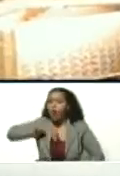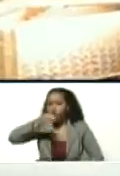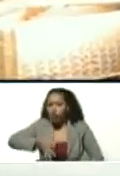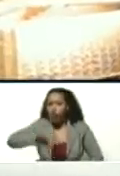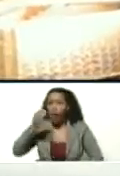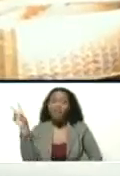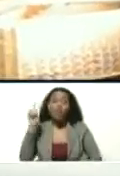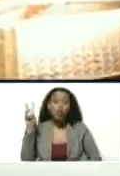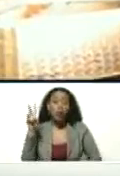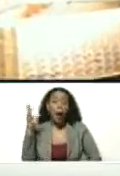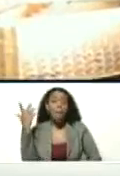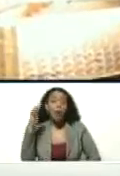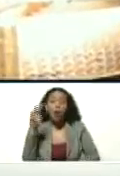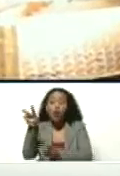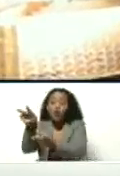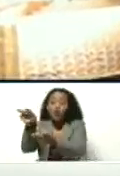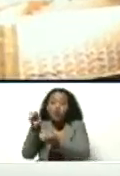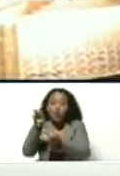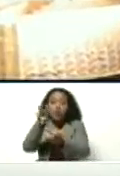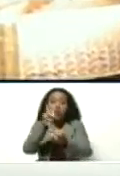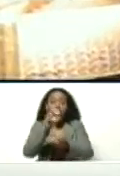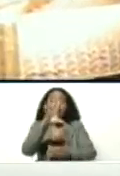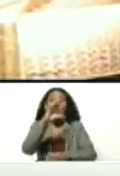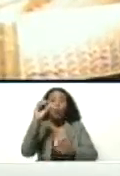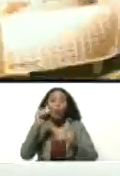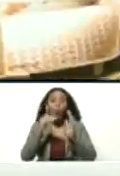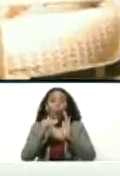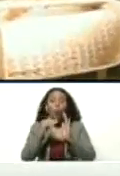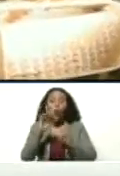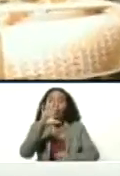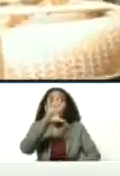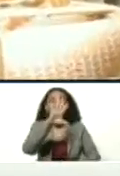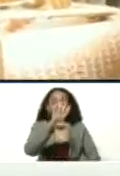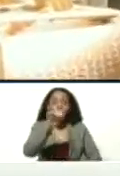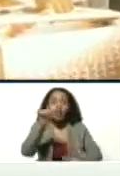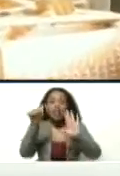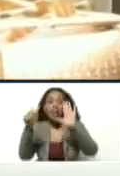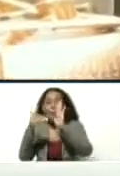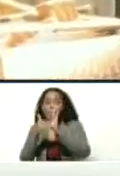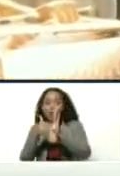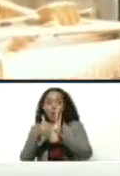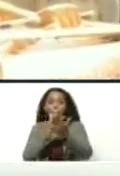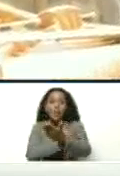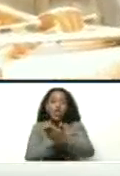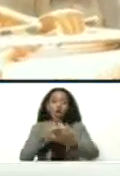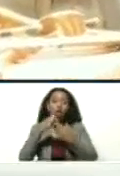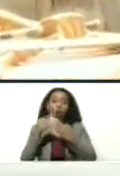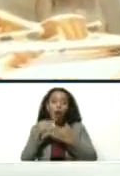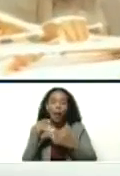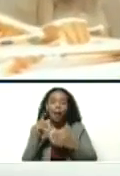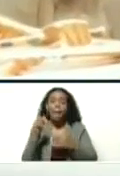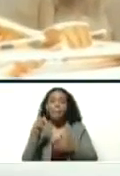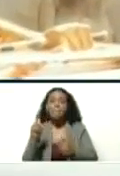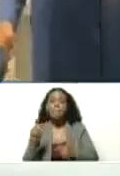Venezuela tenía como ingreso 56 mil millones de dólares solo por petróleo anual.